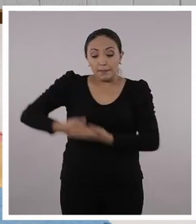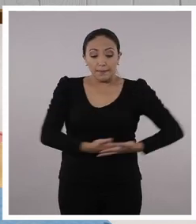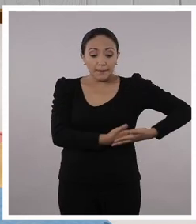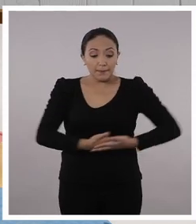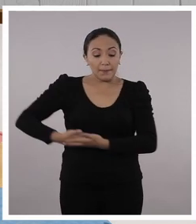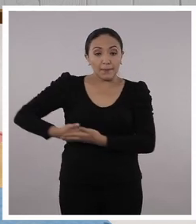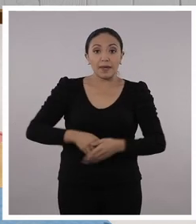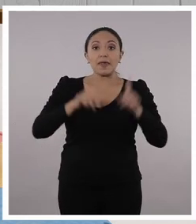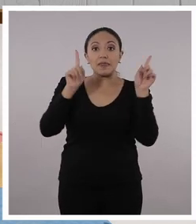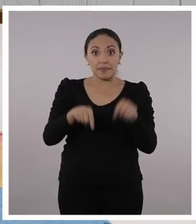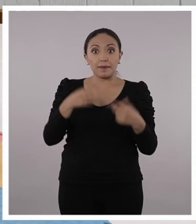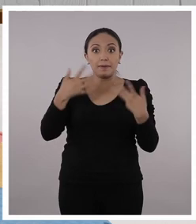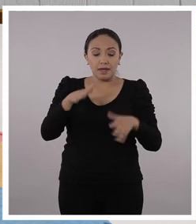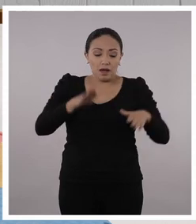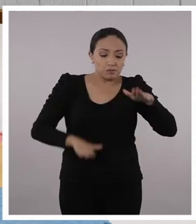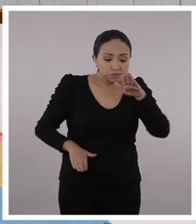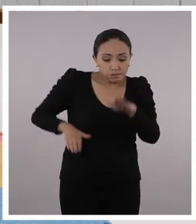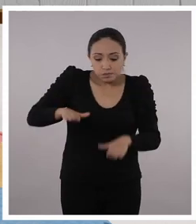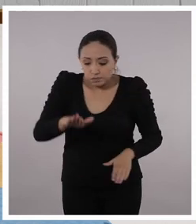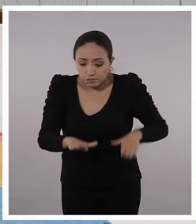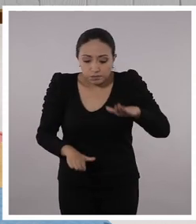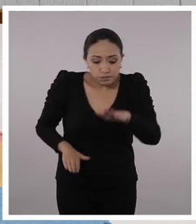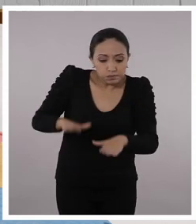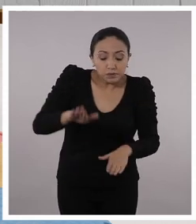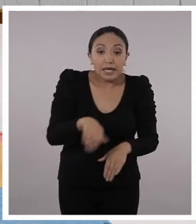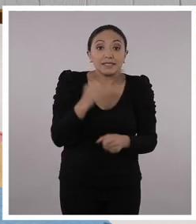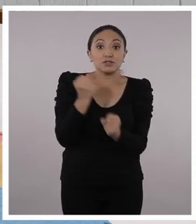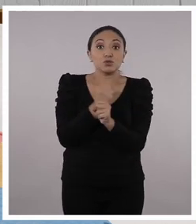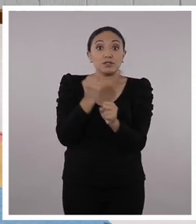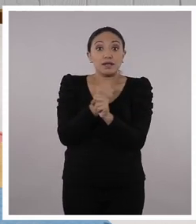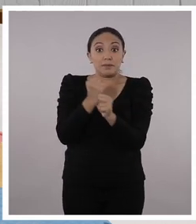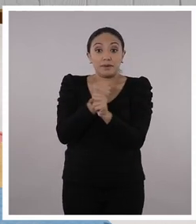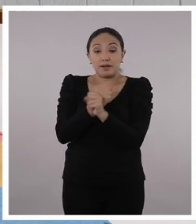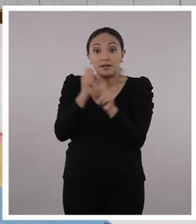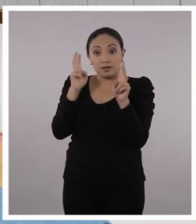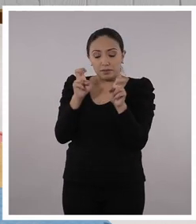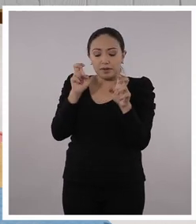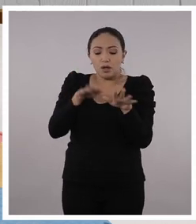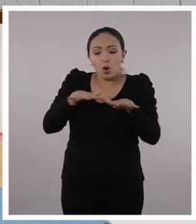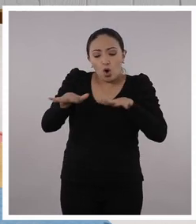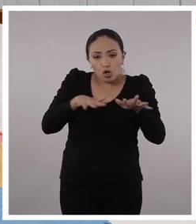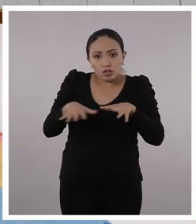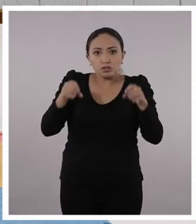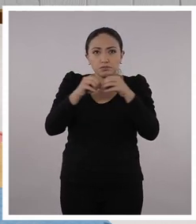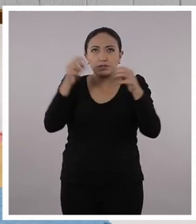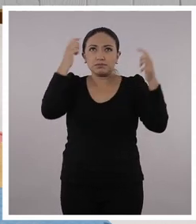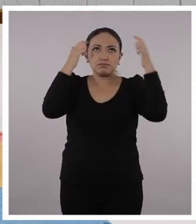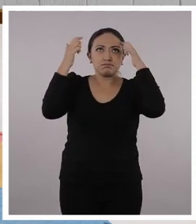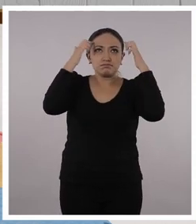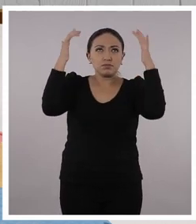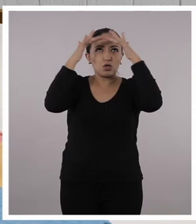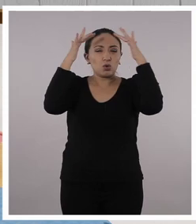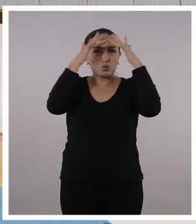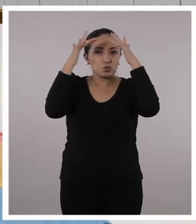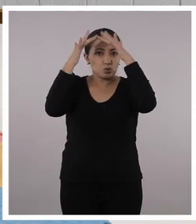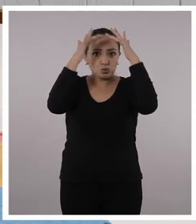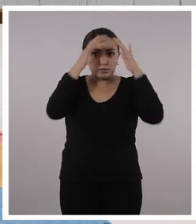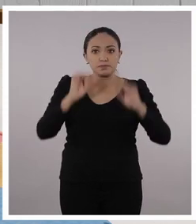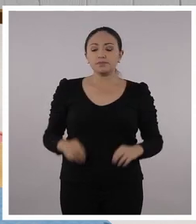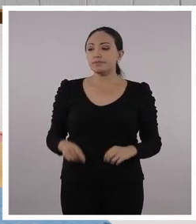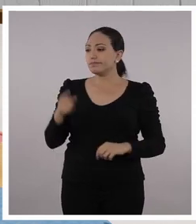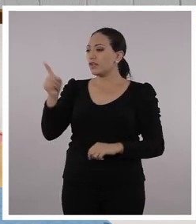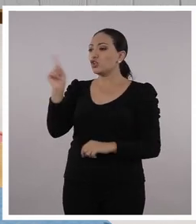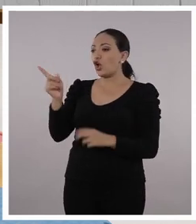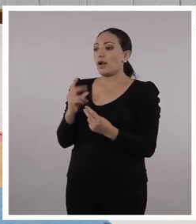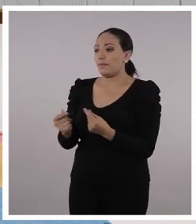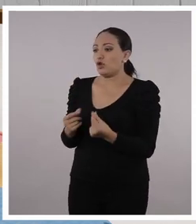haber pasado por esta fase de gateo, ¿sí? Que nos va a ayudar a trabajar esta parte de coordinación y de conexiones neurológicas muy importantes para la edad. Que